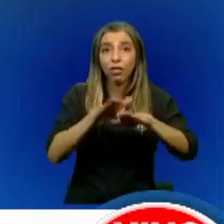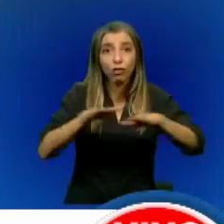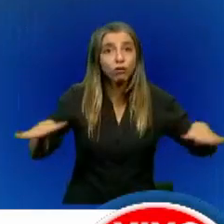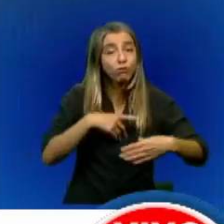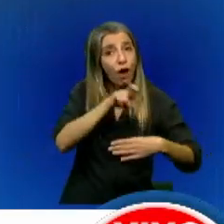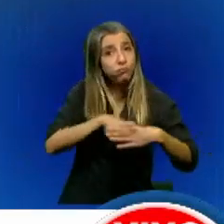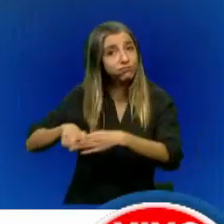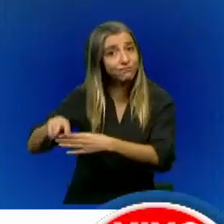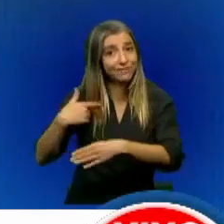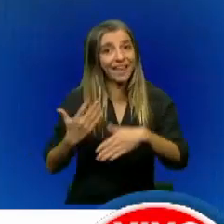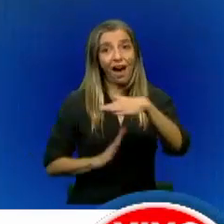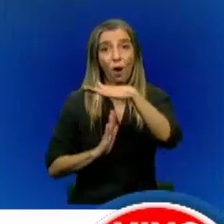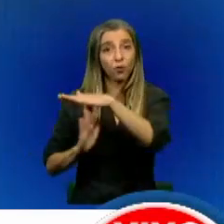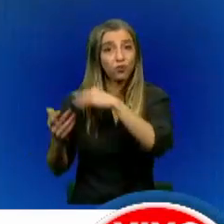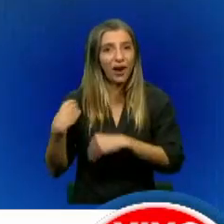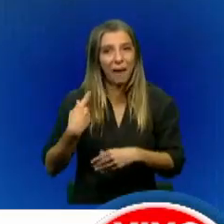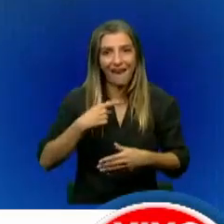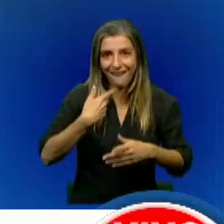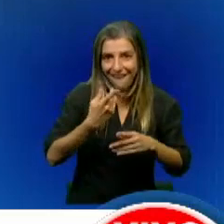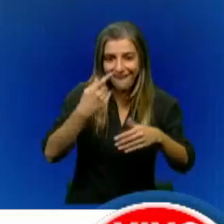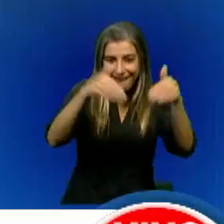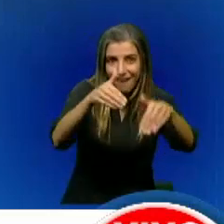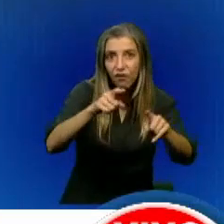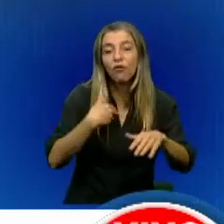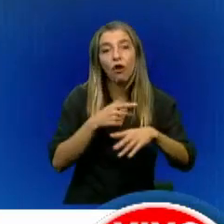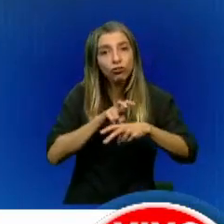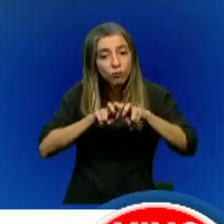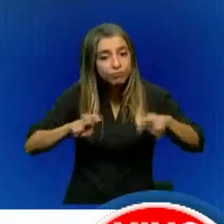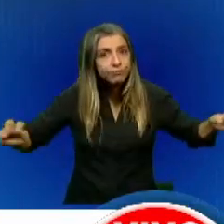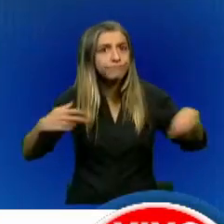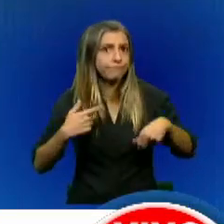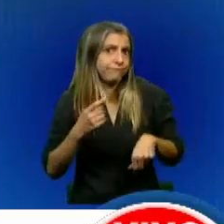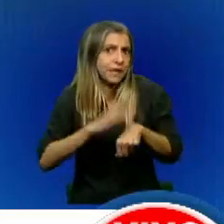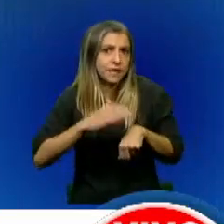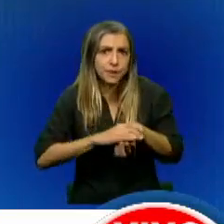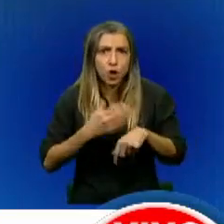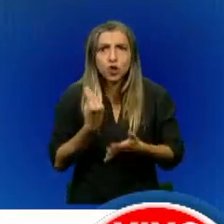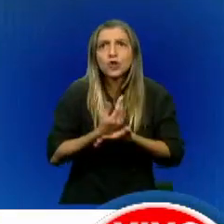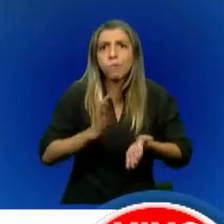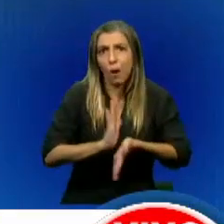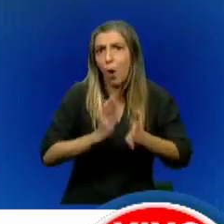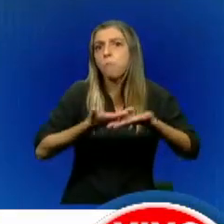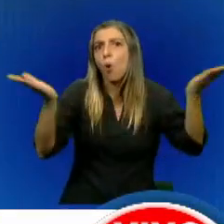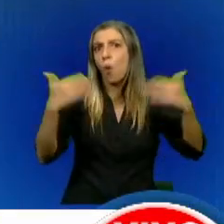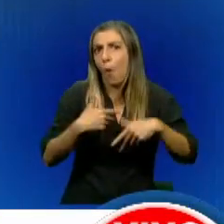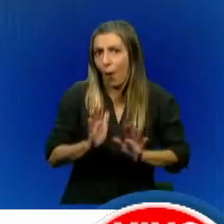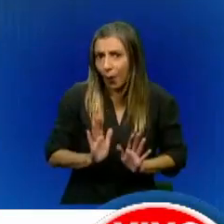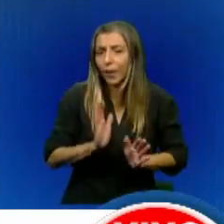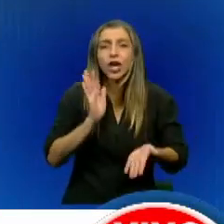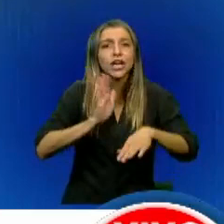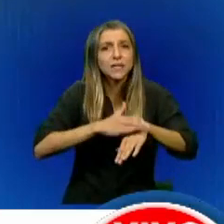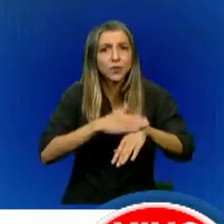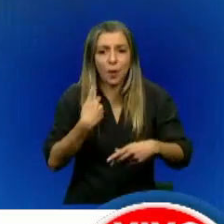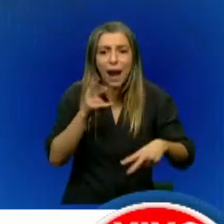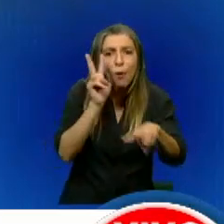el comicio, una carga pública tal vez de las más importantes que a uno le puede tocar, porque es cuidar el